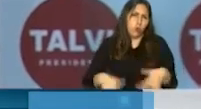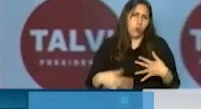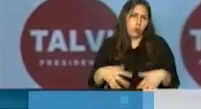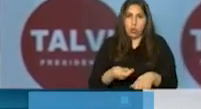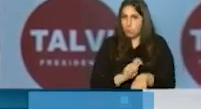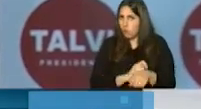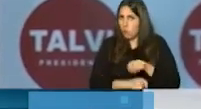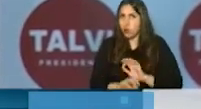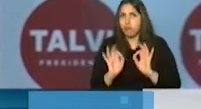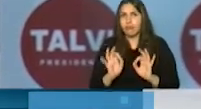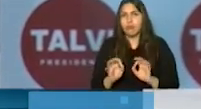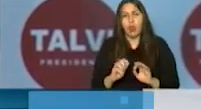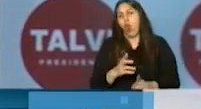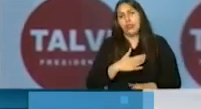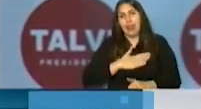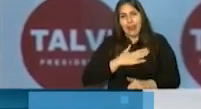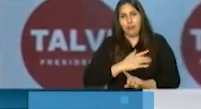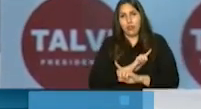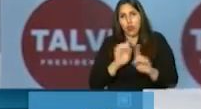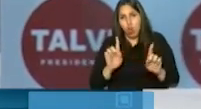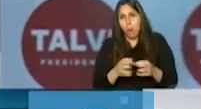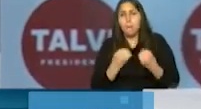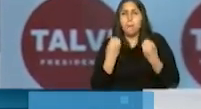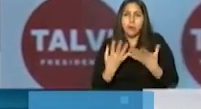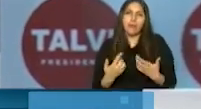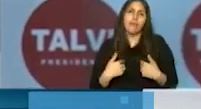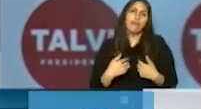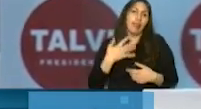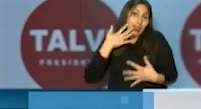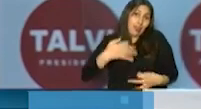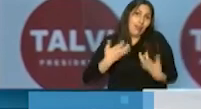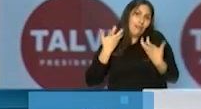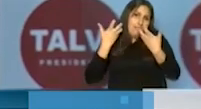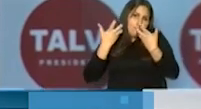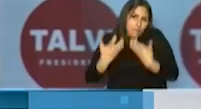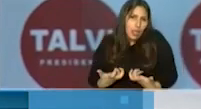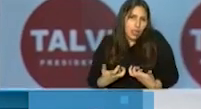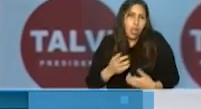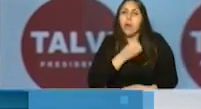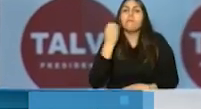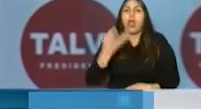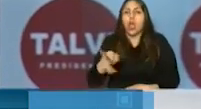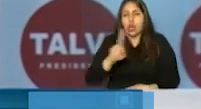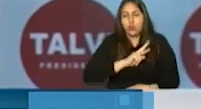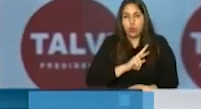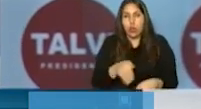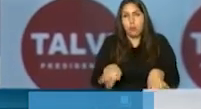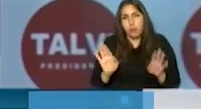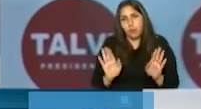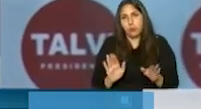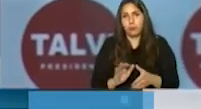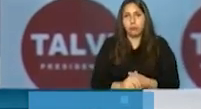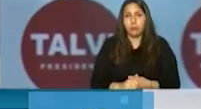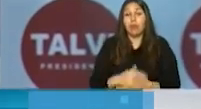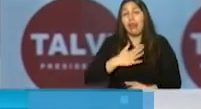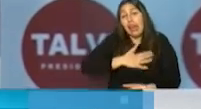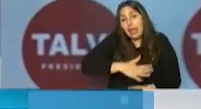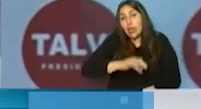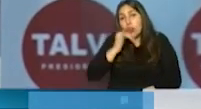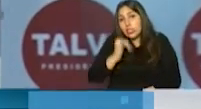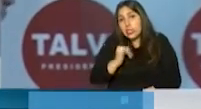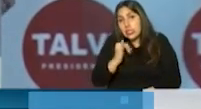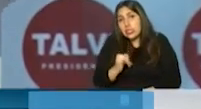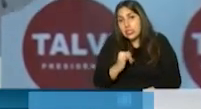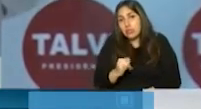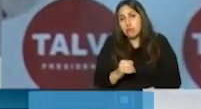cielo de ideas. Exacto, ese mapa de conceptos, ¿verdad?, que se usa hoy con la Big Data para saber de qué se está hablando, qué se entiende por tal